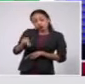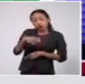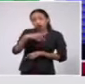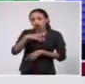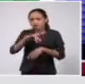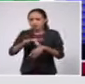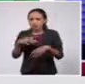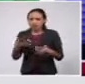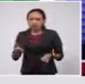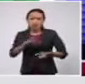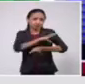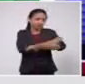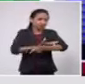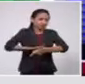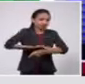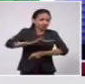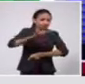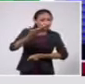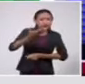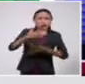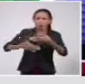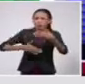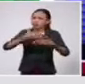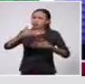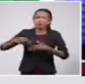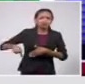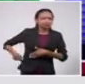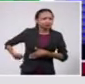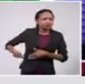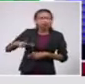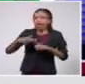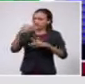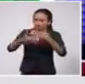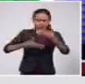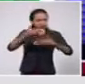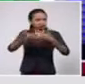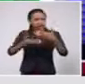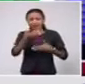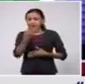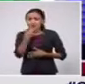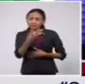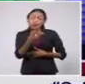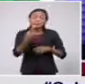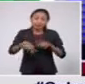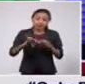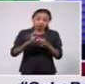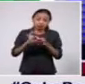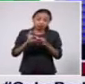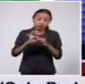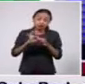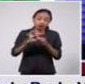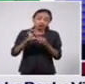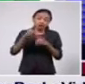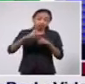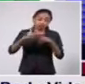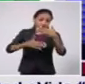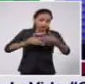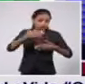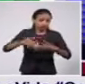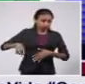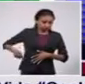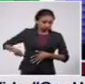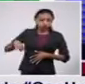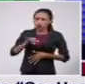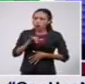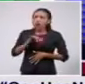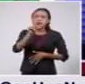arterial, enfermedad renal crónica con tratamiento dialítico. Había sido un paciente